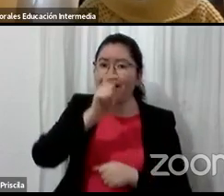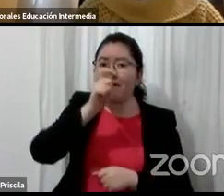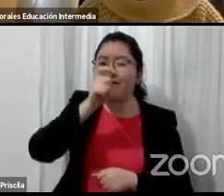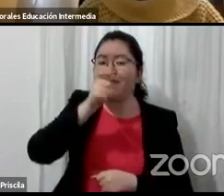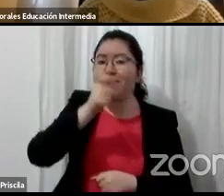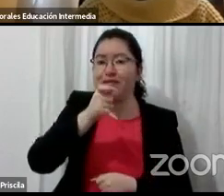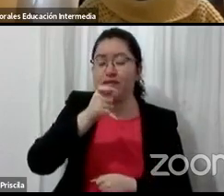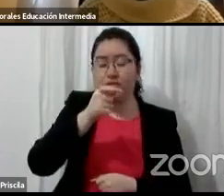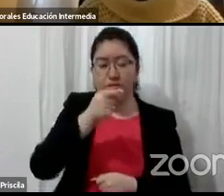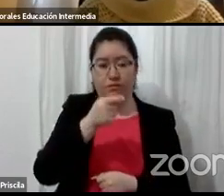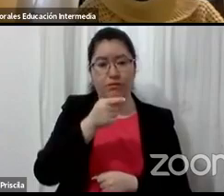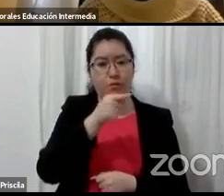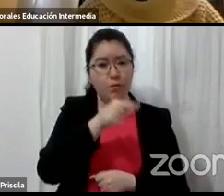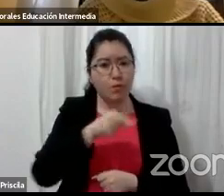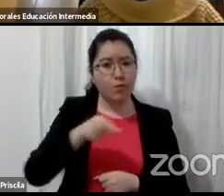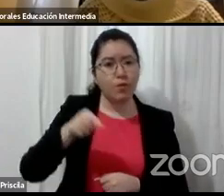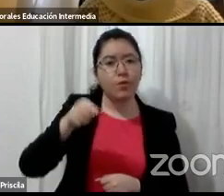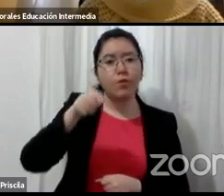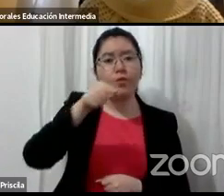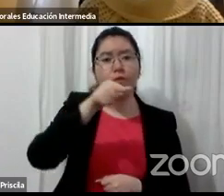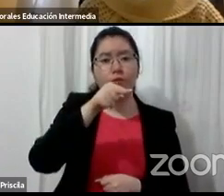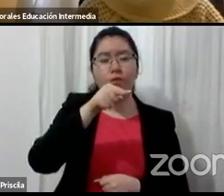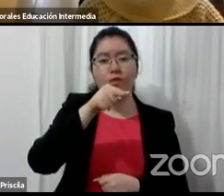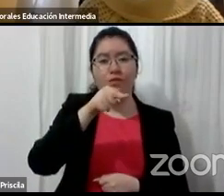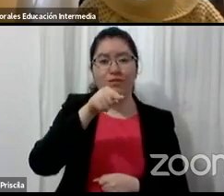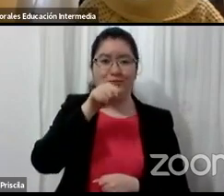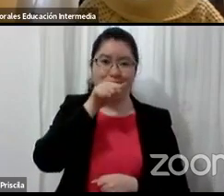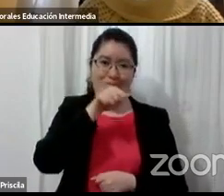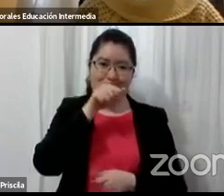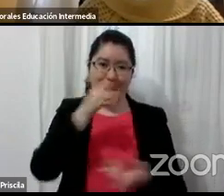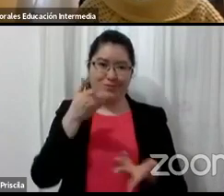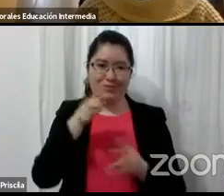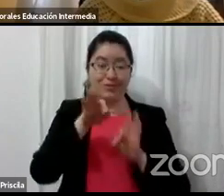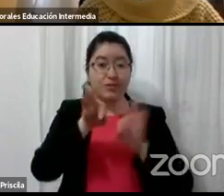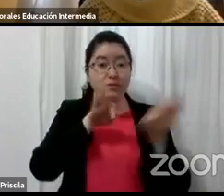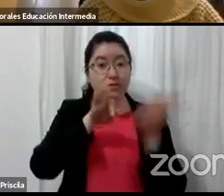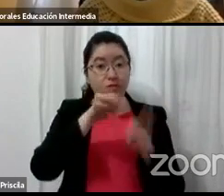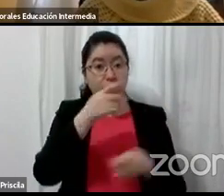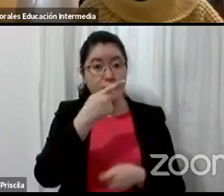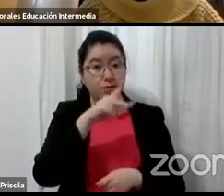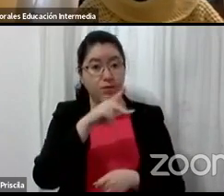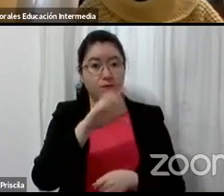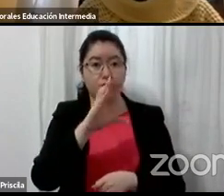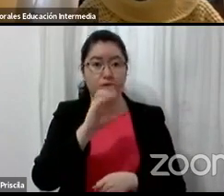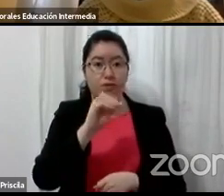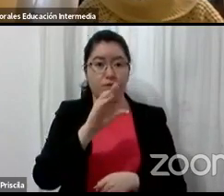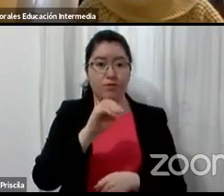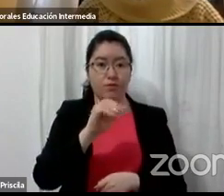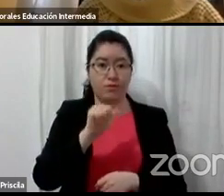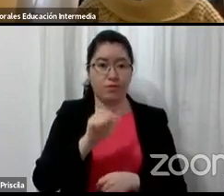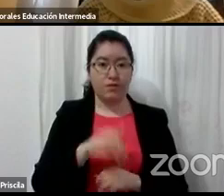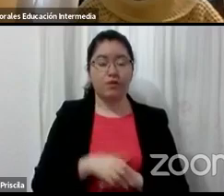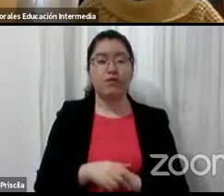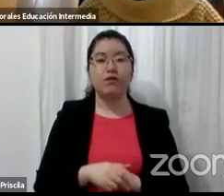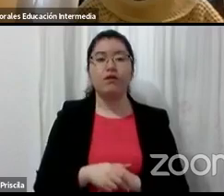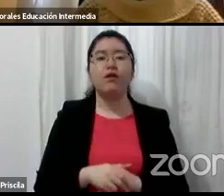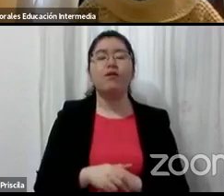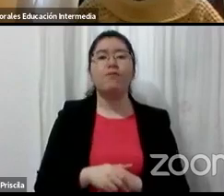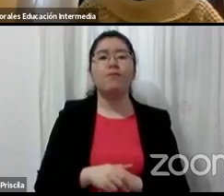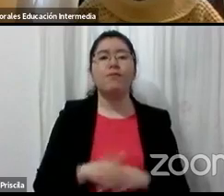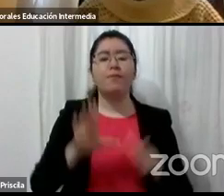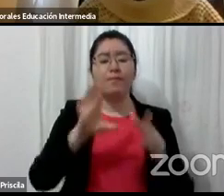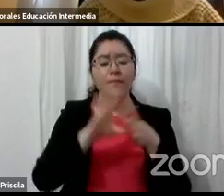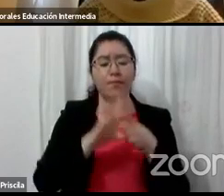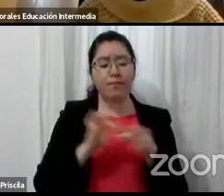cómo podrían ustedes desde la chamba que hacen ustedes en COCOA, explicar cómo es su visión sobre el